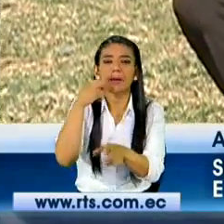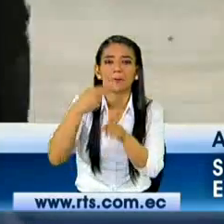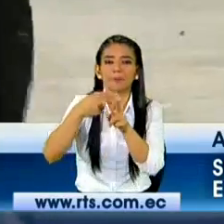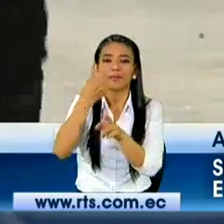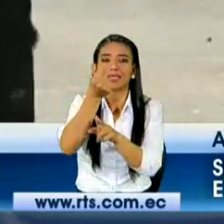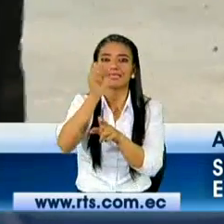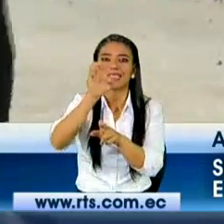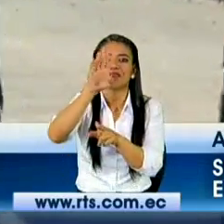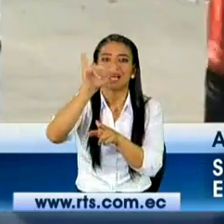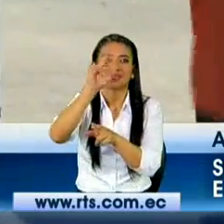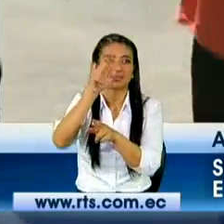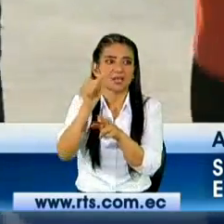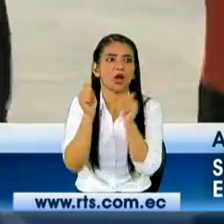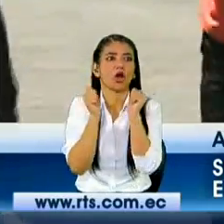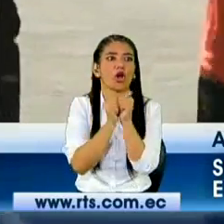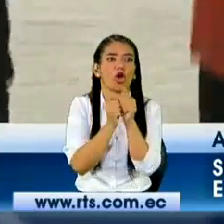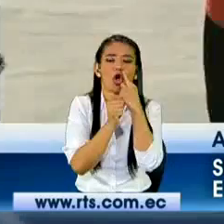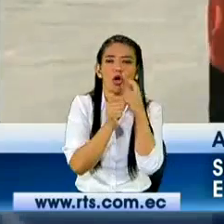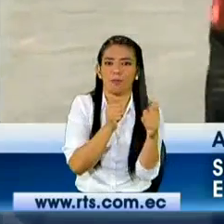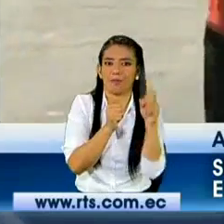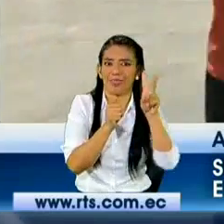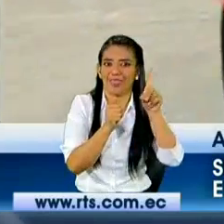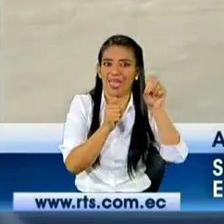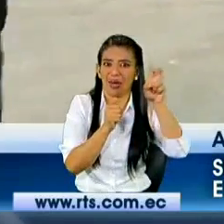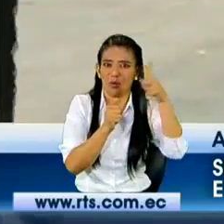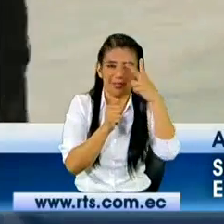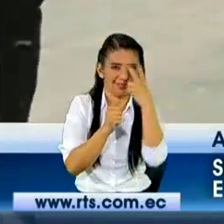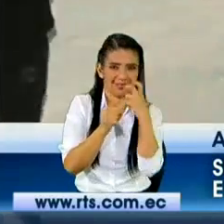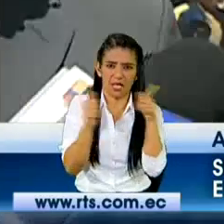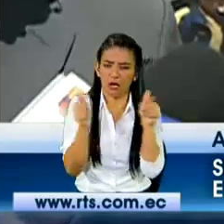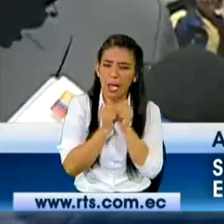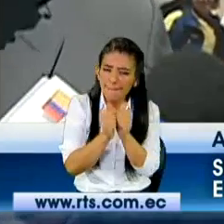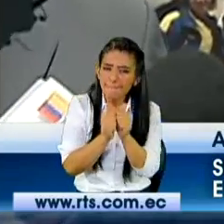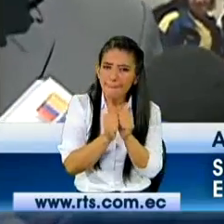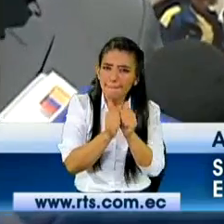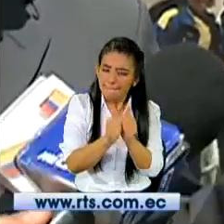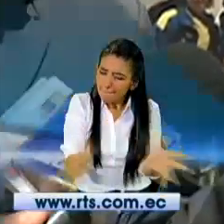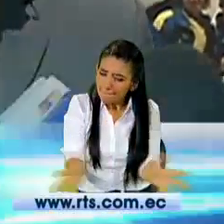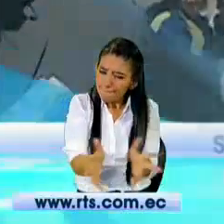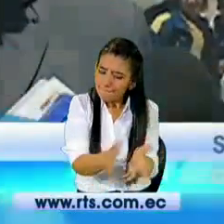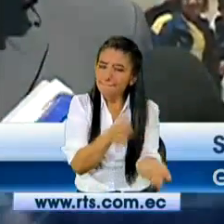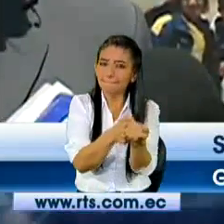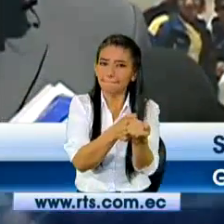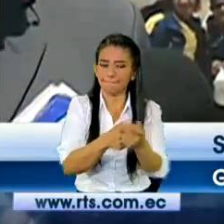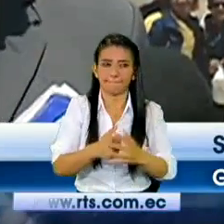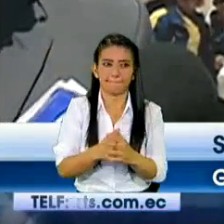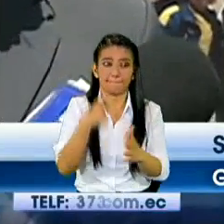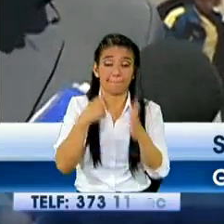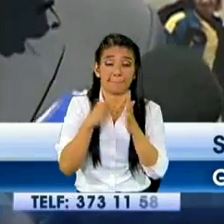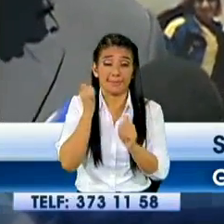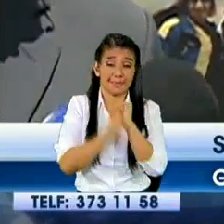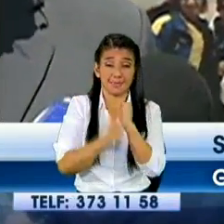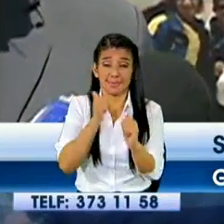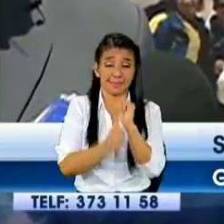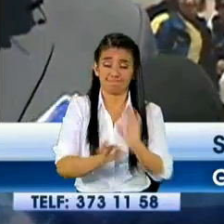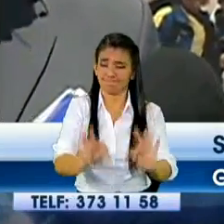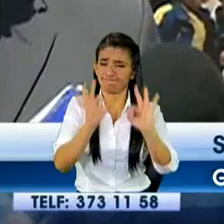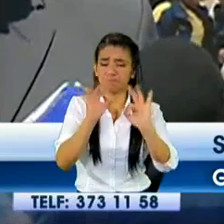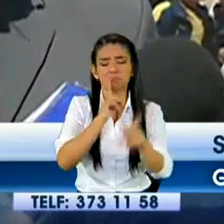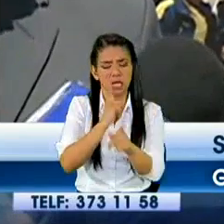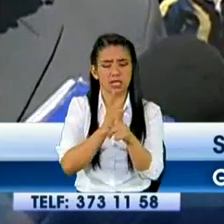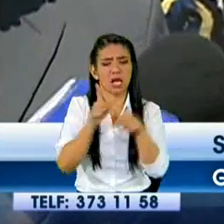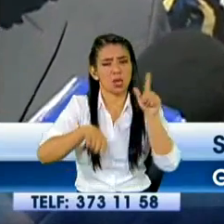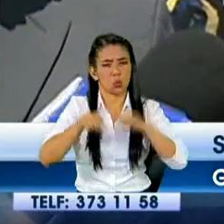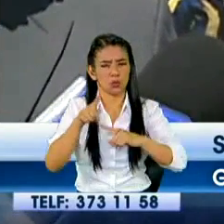es atleta, corre junto a Darwin y lo motiva en cada carrera. El hecho del atletismo y de la alta exigencia demandan muchas